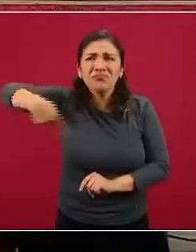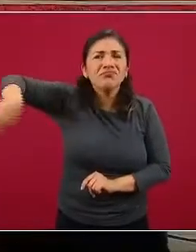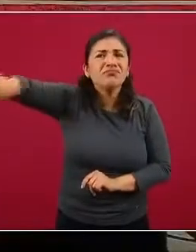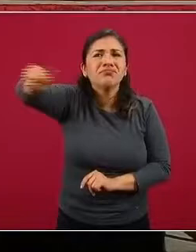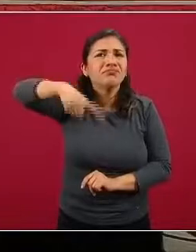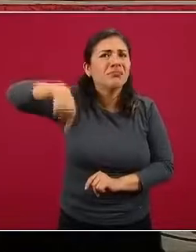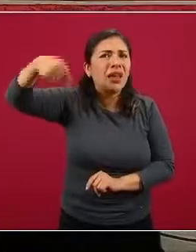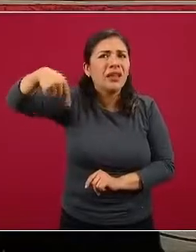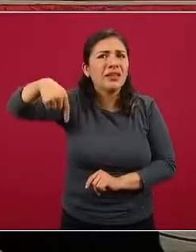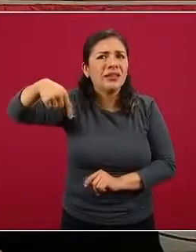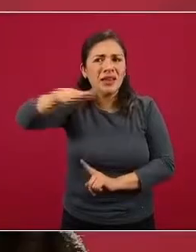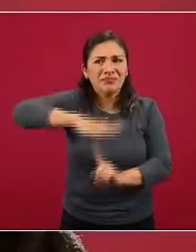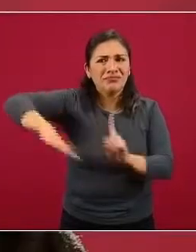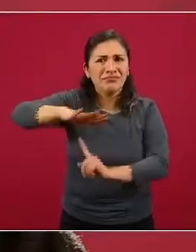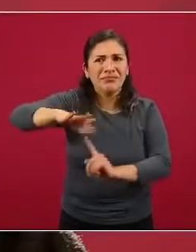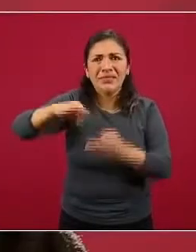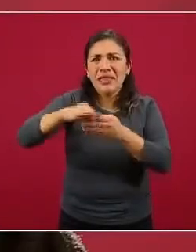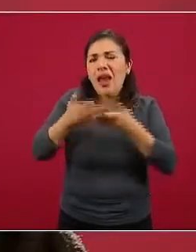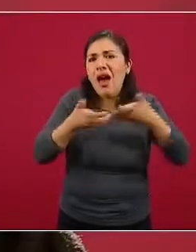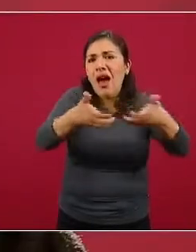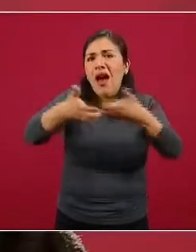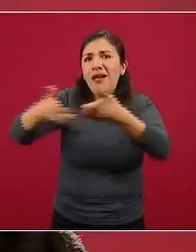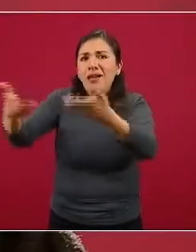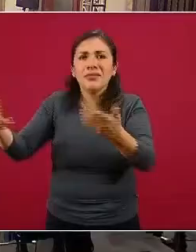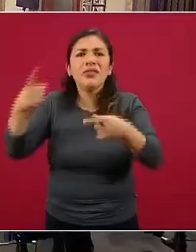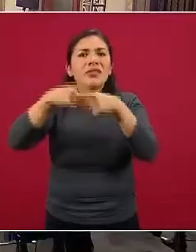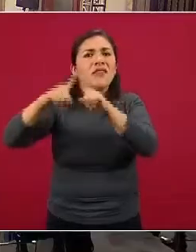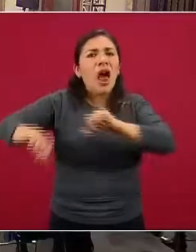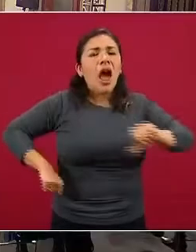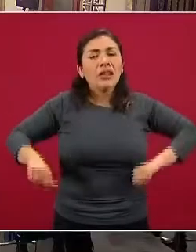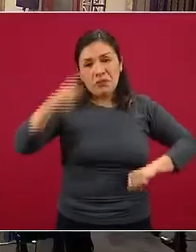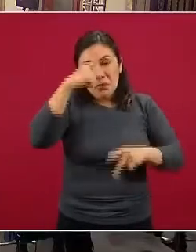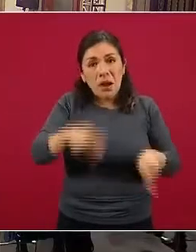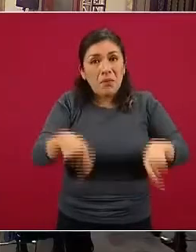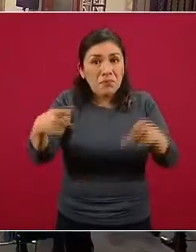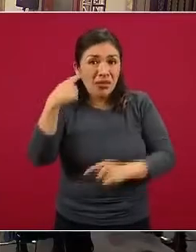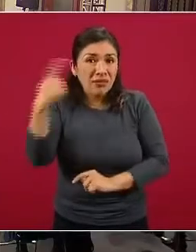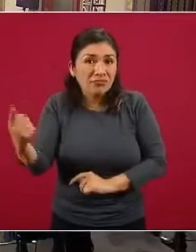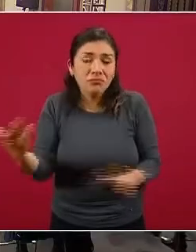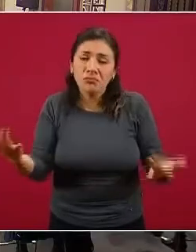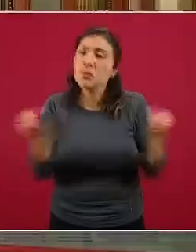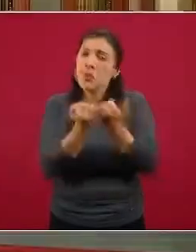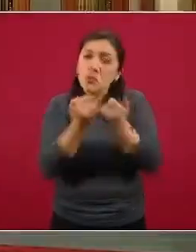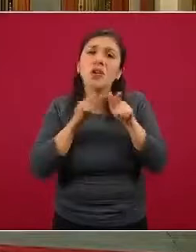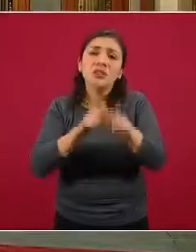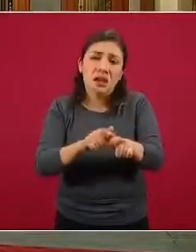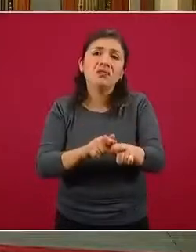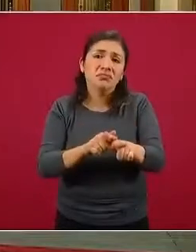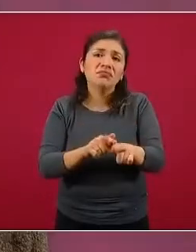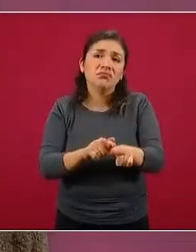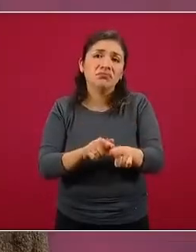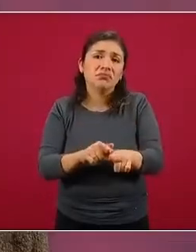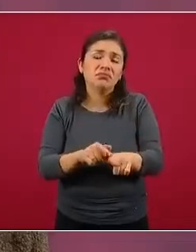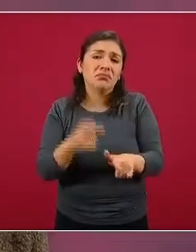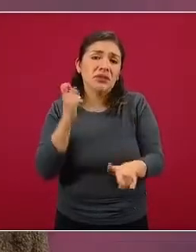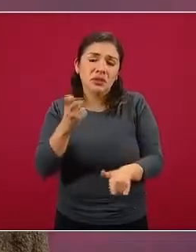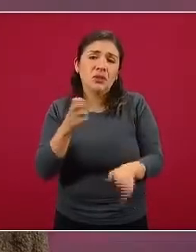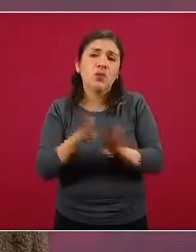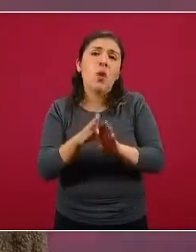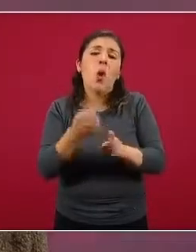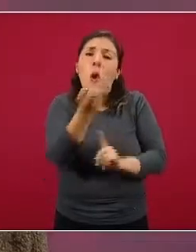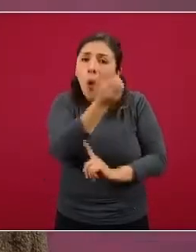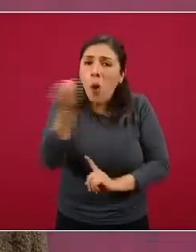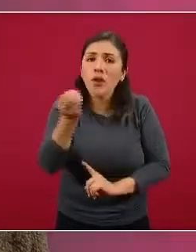alrededor de este recinto, con las distintas actividades comerciales que ocurren. Entonces hay que mantener simplemente la